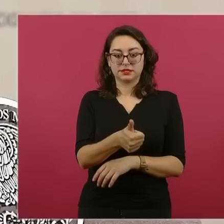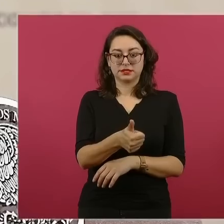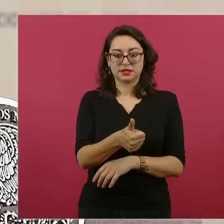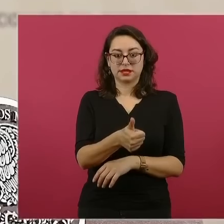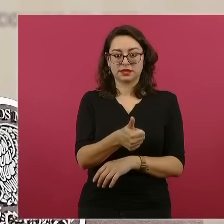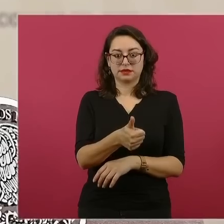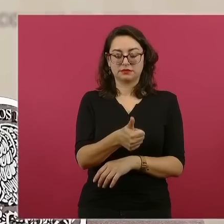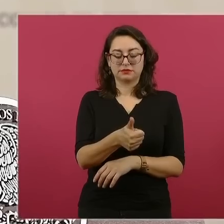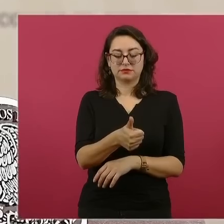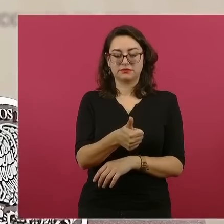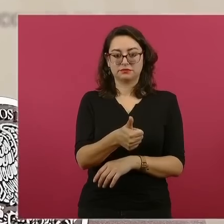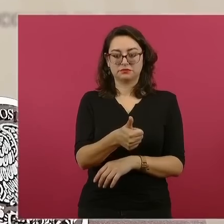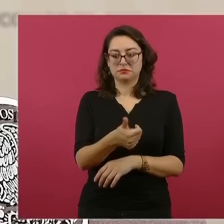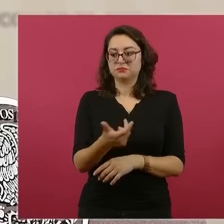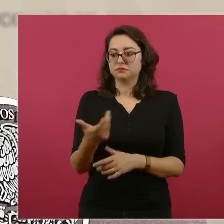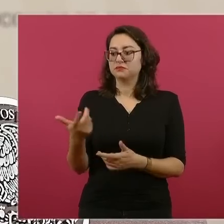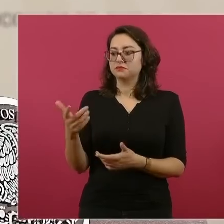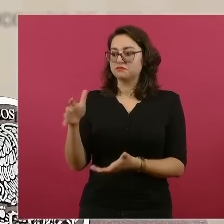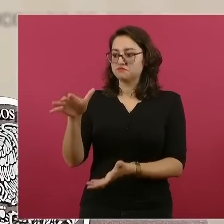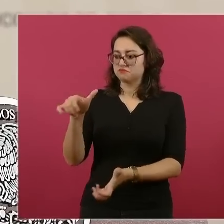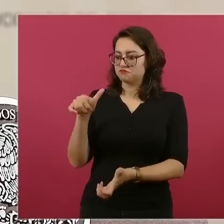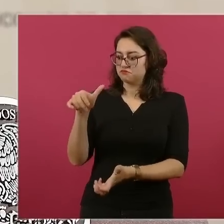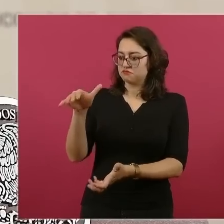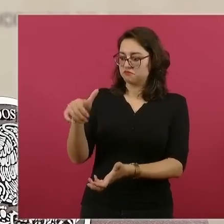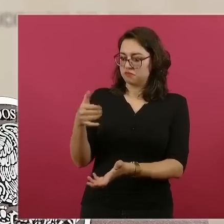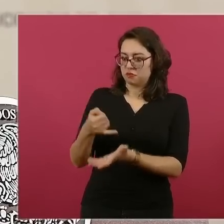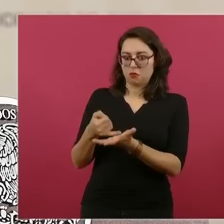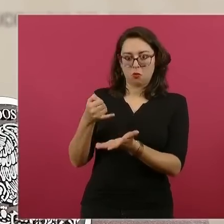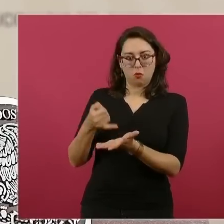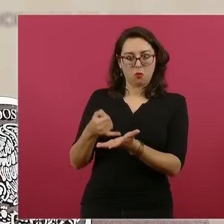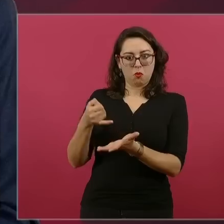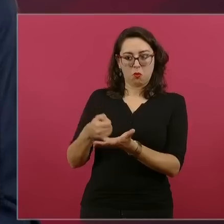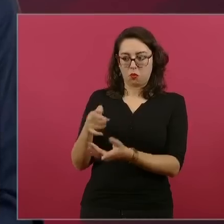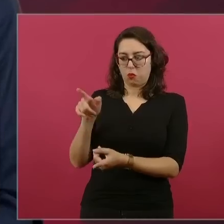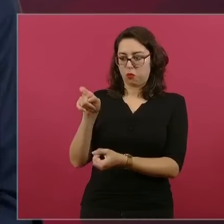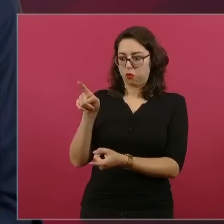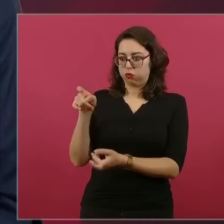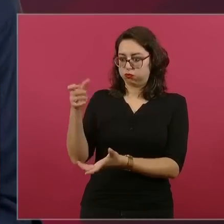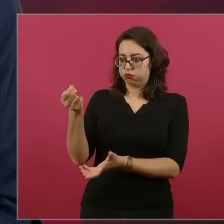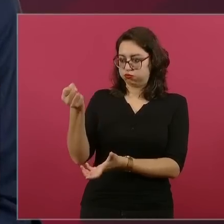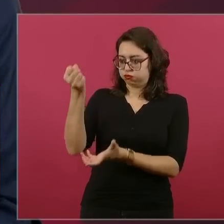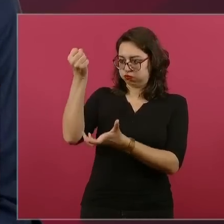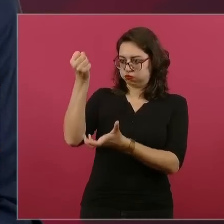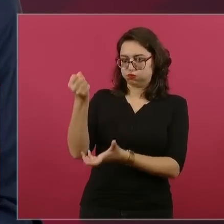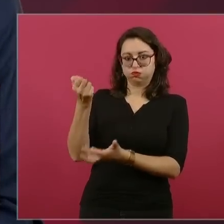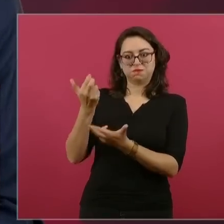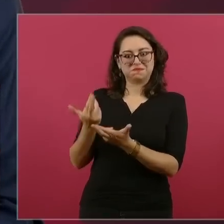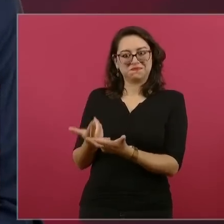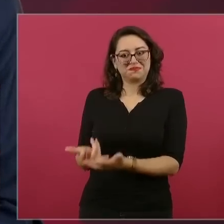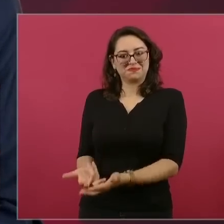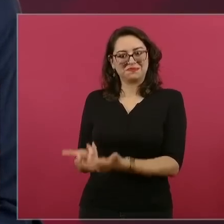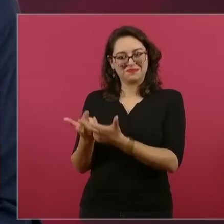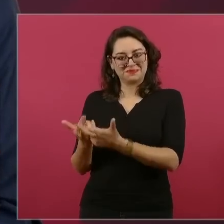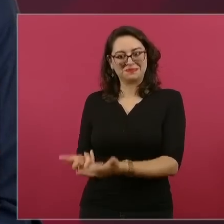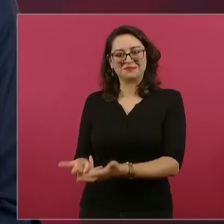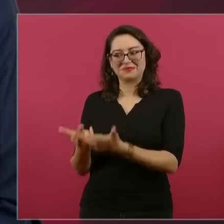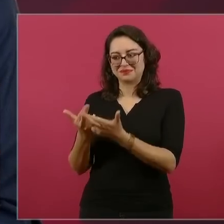hay presupuesto, rinde el presupuesto para atender las necesidades de la gente.